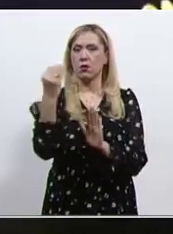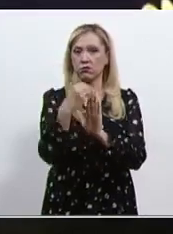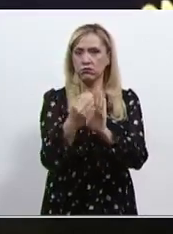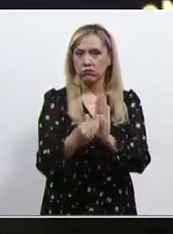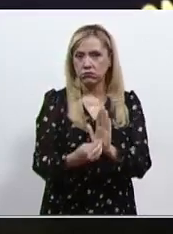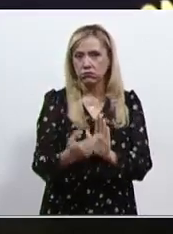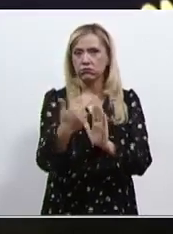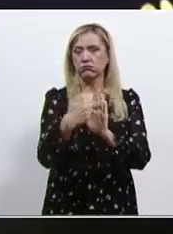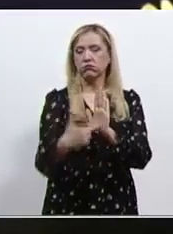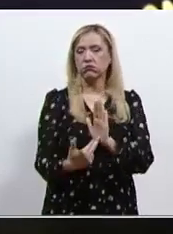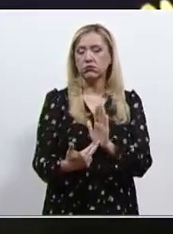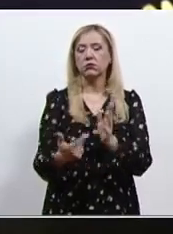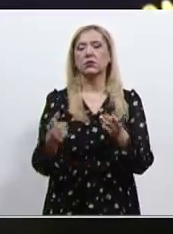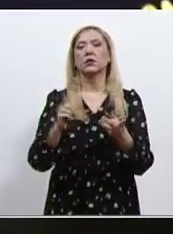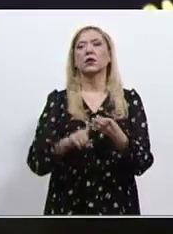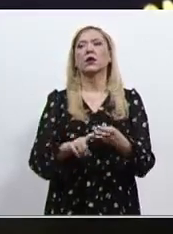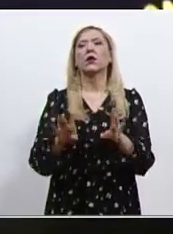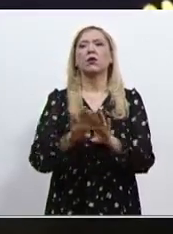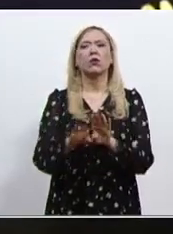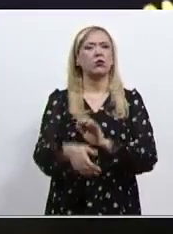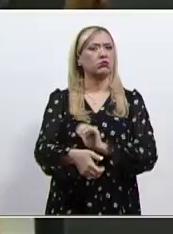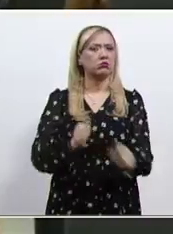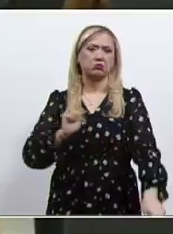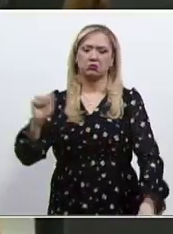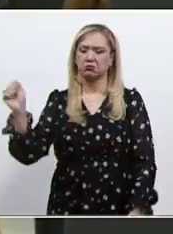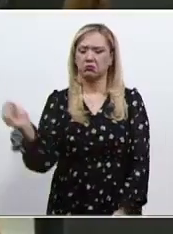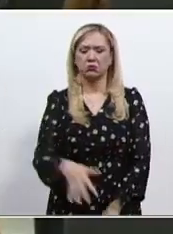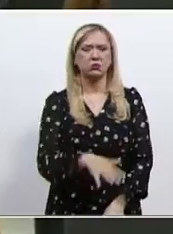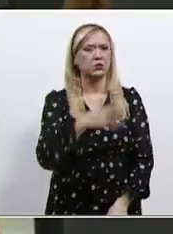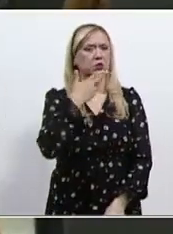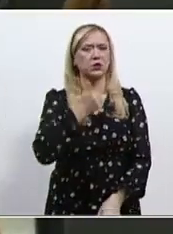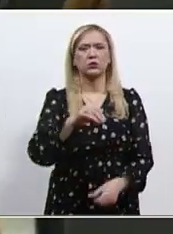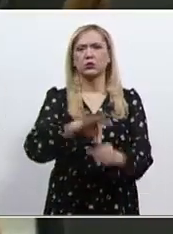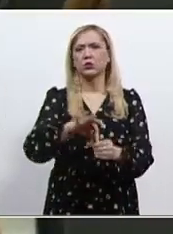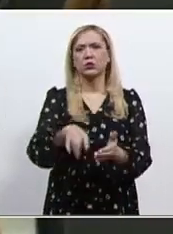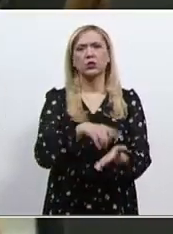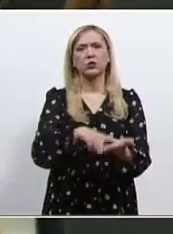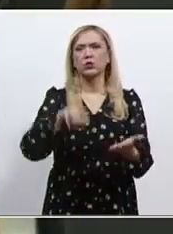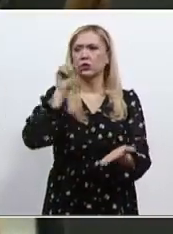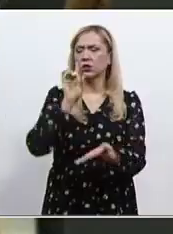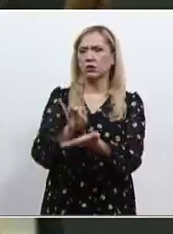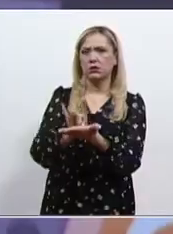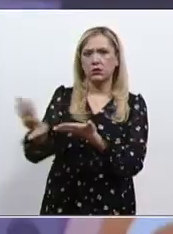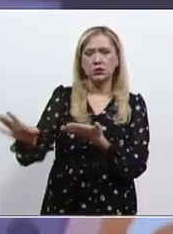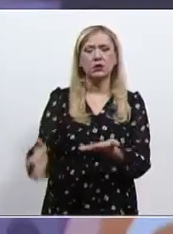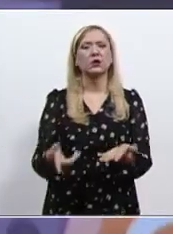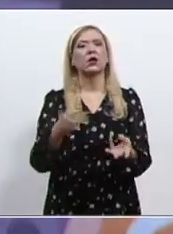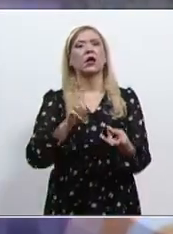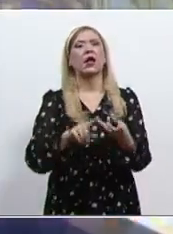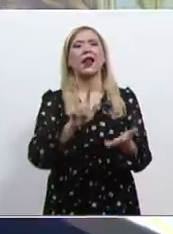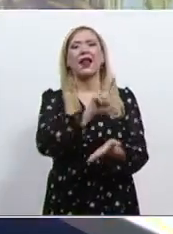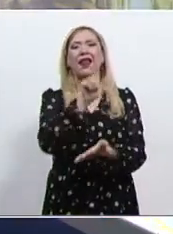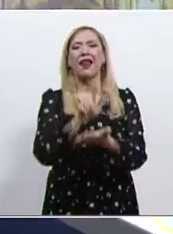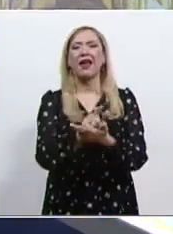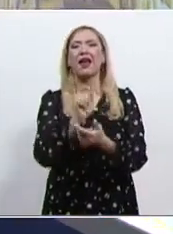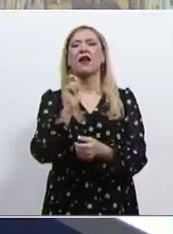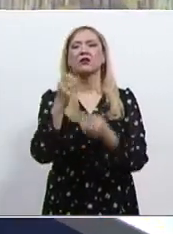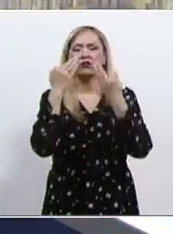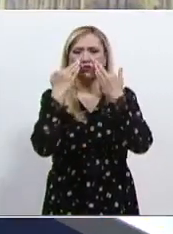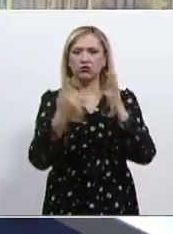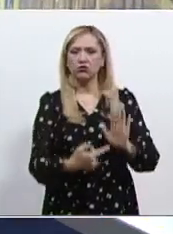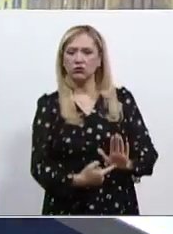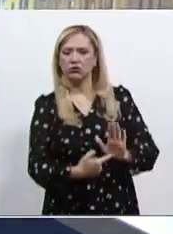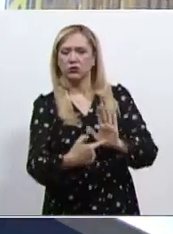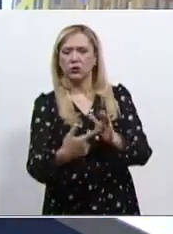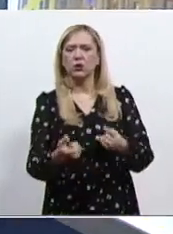política en razón de género emisión de medidas cautelares la ley tres de tres entre otros es el reporte que tenemos hasta el